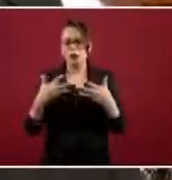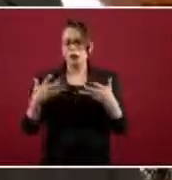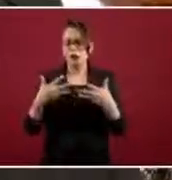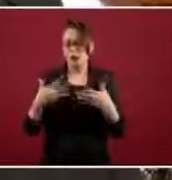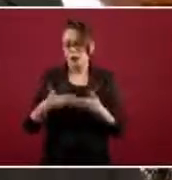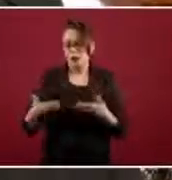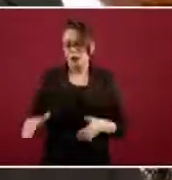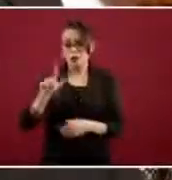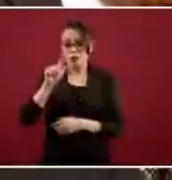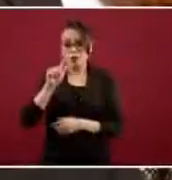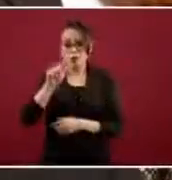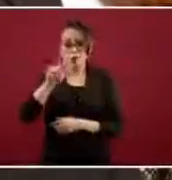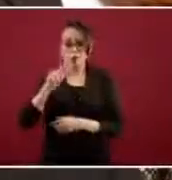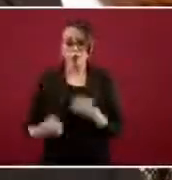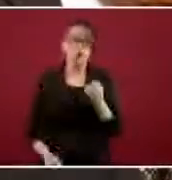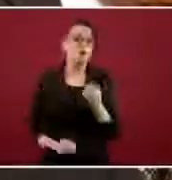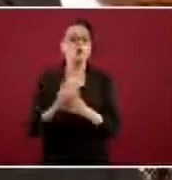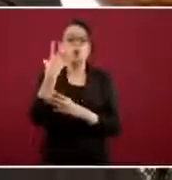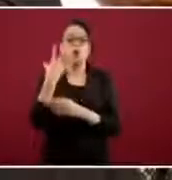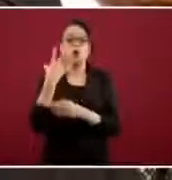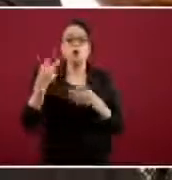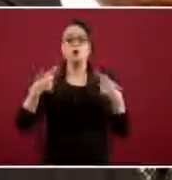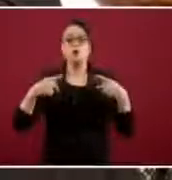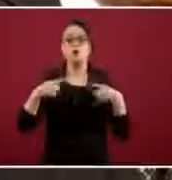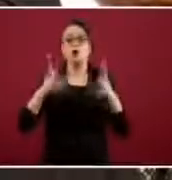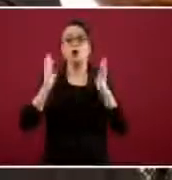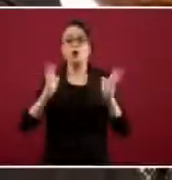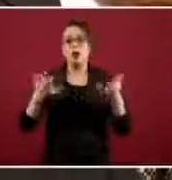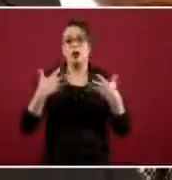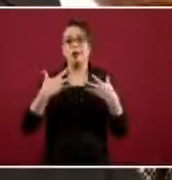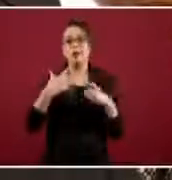casos en un periodo muy corto y